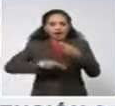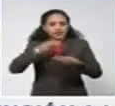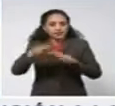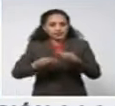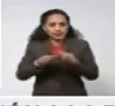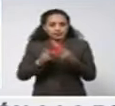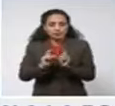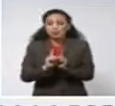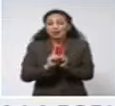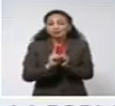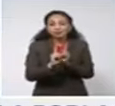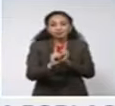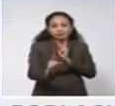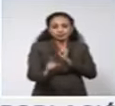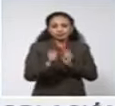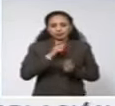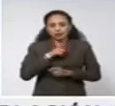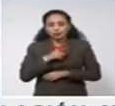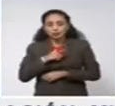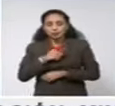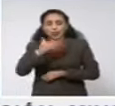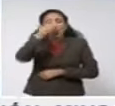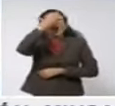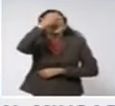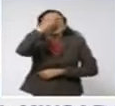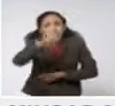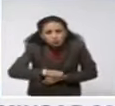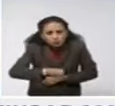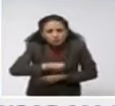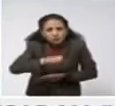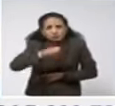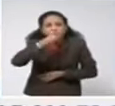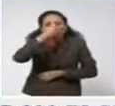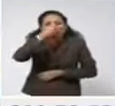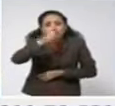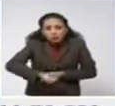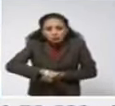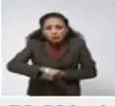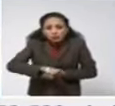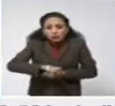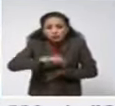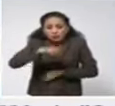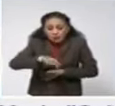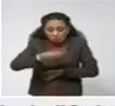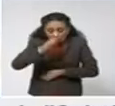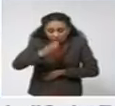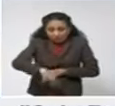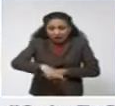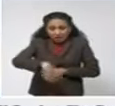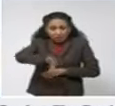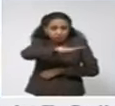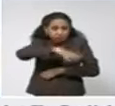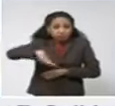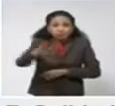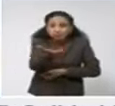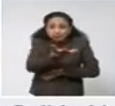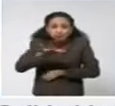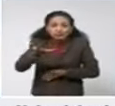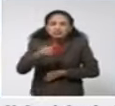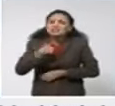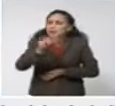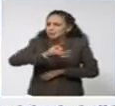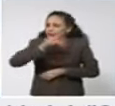que las secreciones nasofaringias salgan al exterior contaminadas, que además se ha explicado cómo pueden